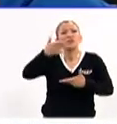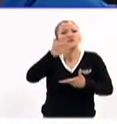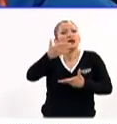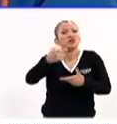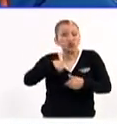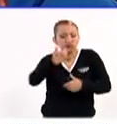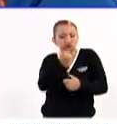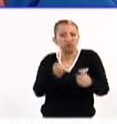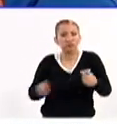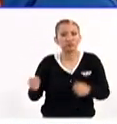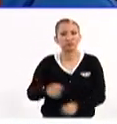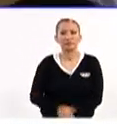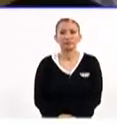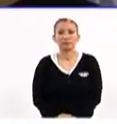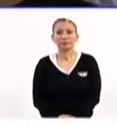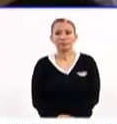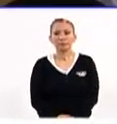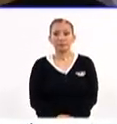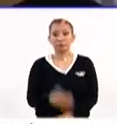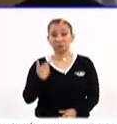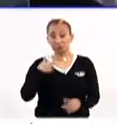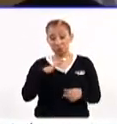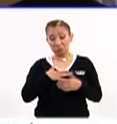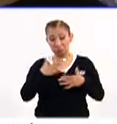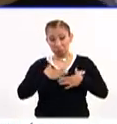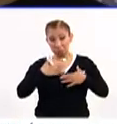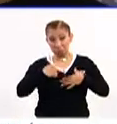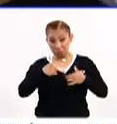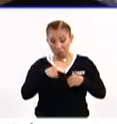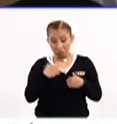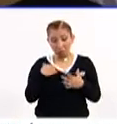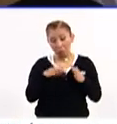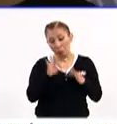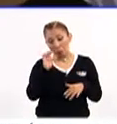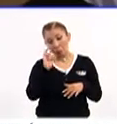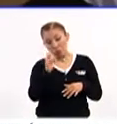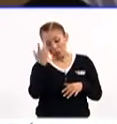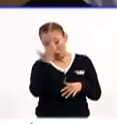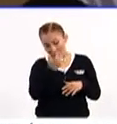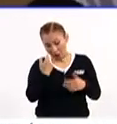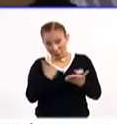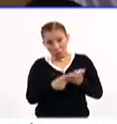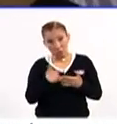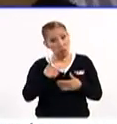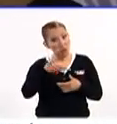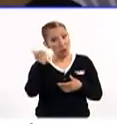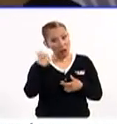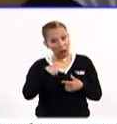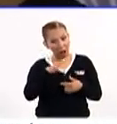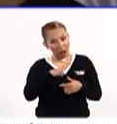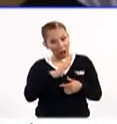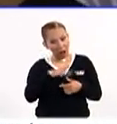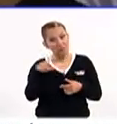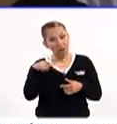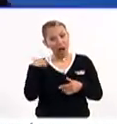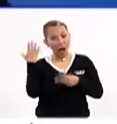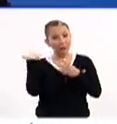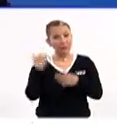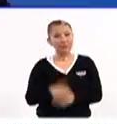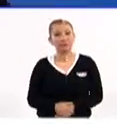and where you're good at. Pero en lo personal, siento que encontré diferentes habilidades dentro de mí que no sabía que tenía antes de llegar a este